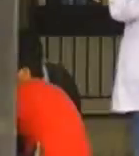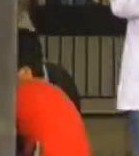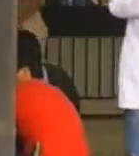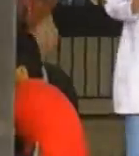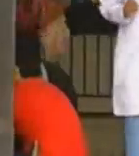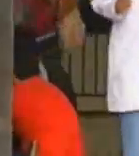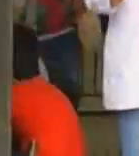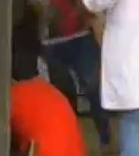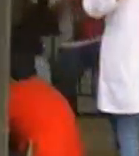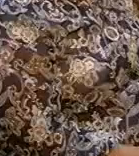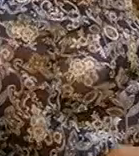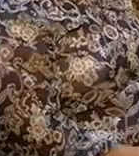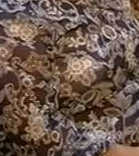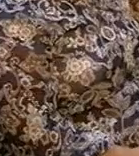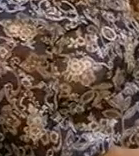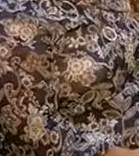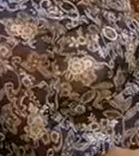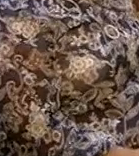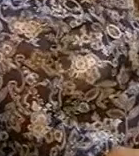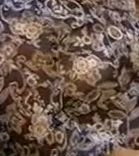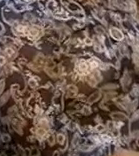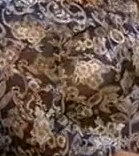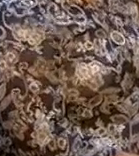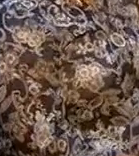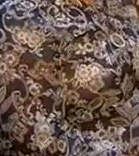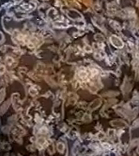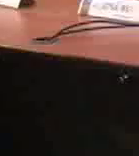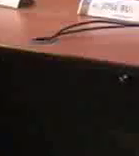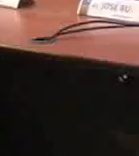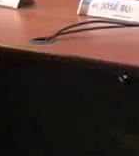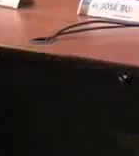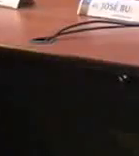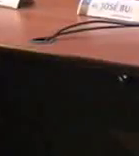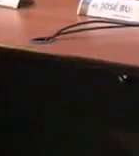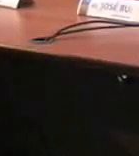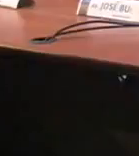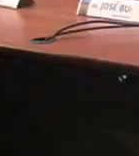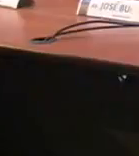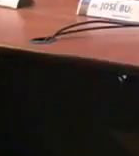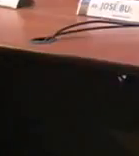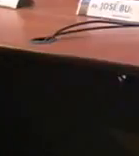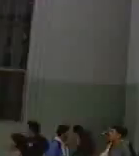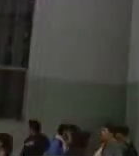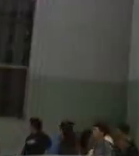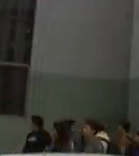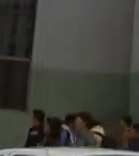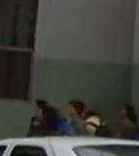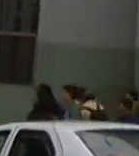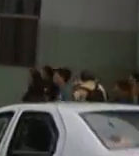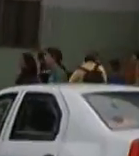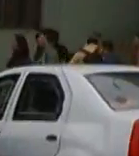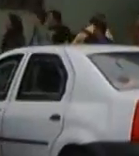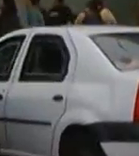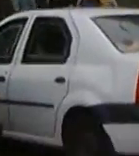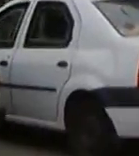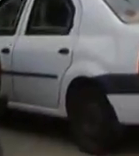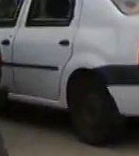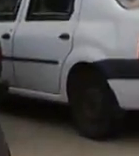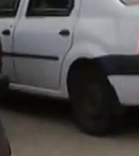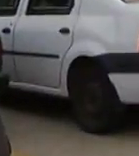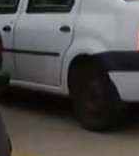Garaycoa. Hablaremos de sus propuestas para dirigir el rumbo de la Universidad de Guayaquil. La elección será este 28 de